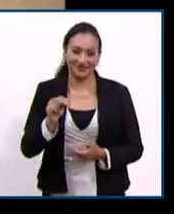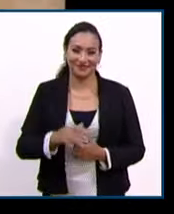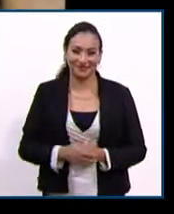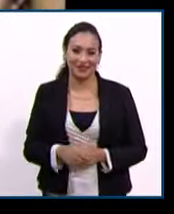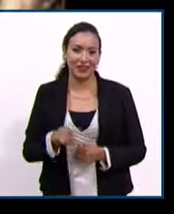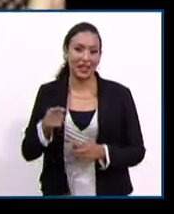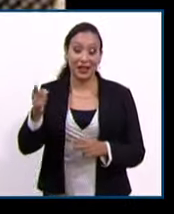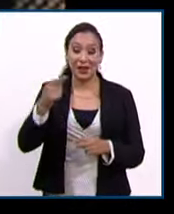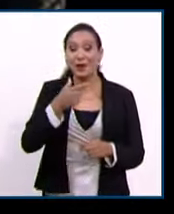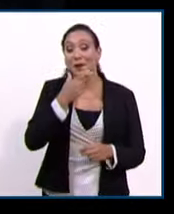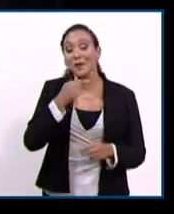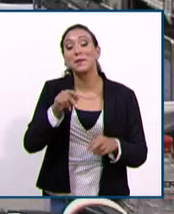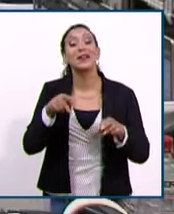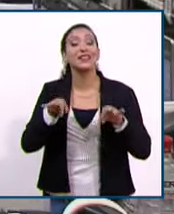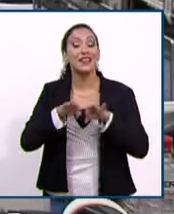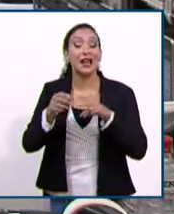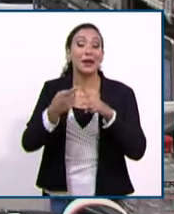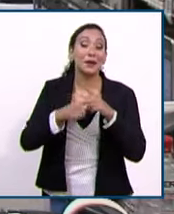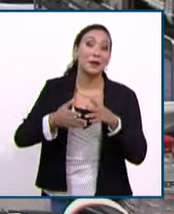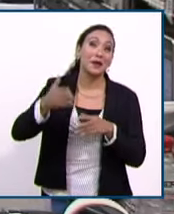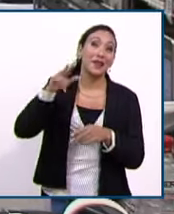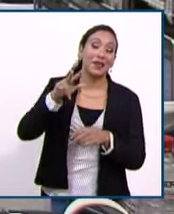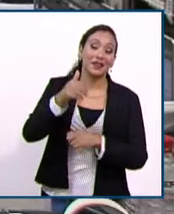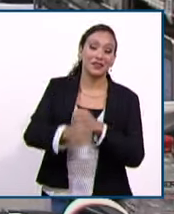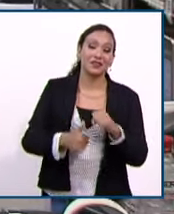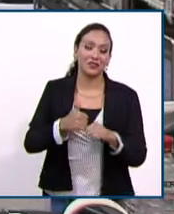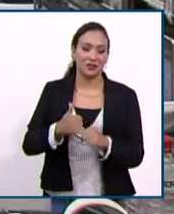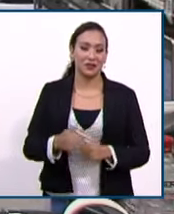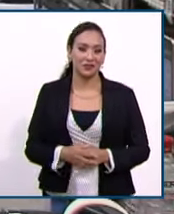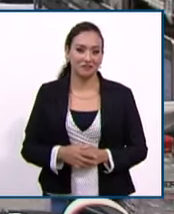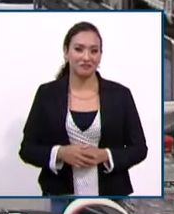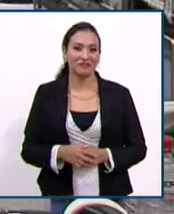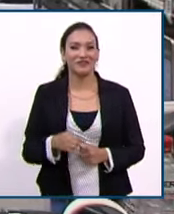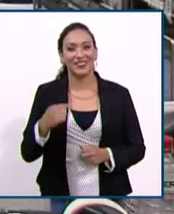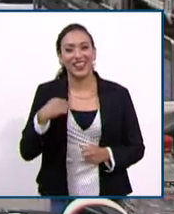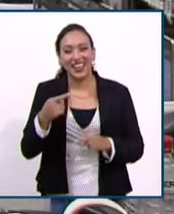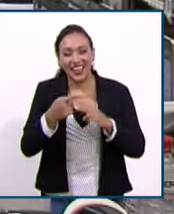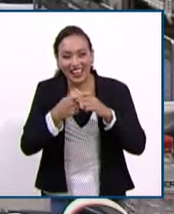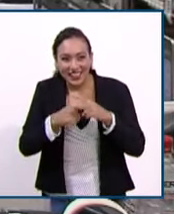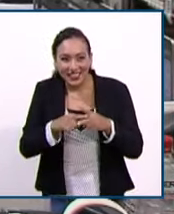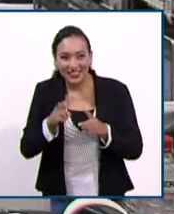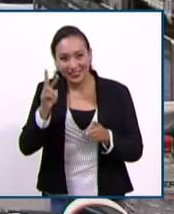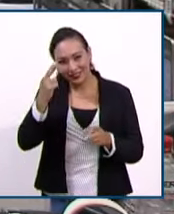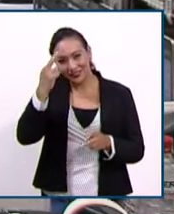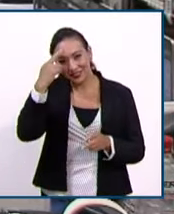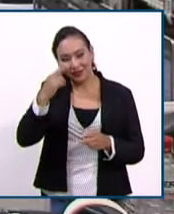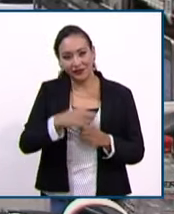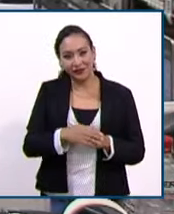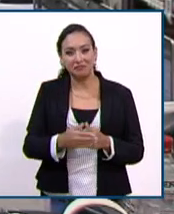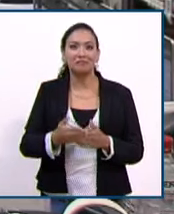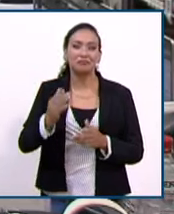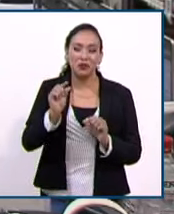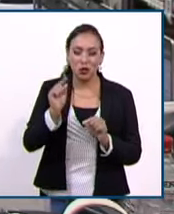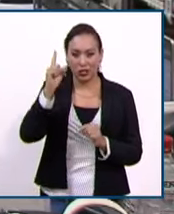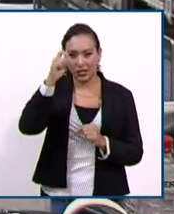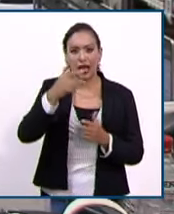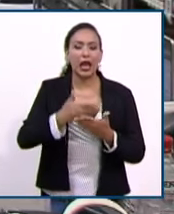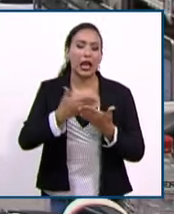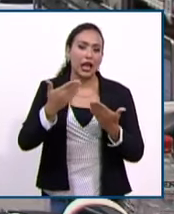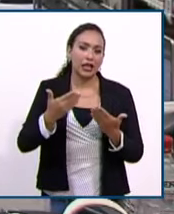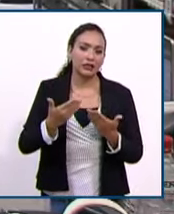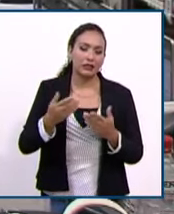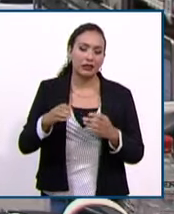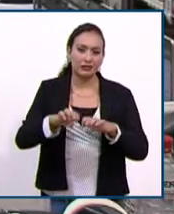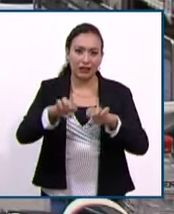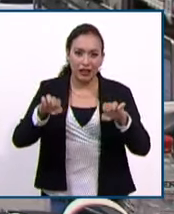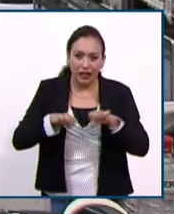hace 18 años. Bueno, ciertamente el inicio del canal fue un poco difícil porque no contábamos con el equipo técnico